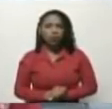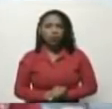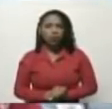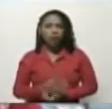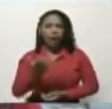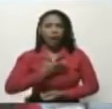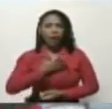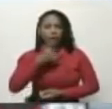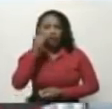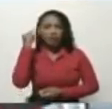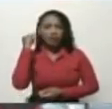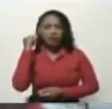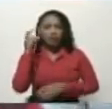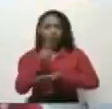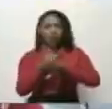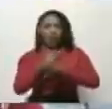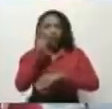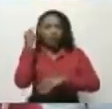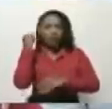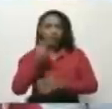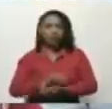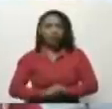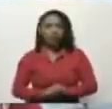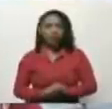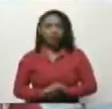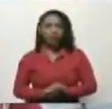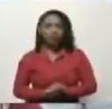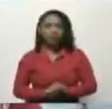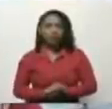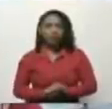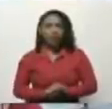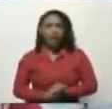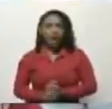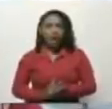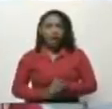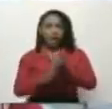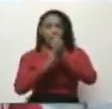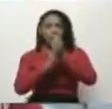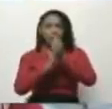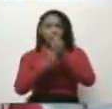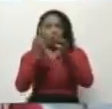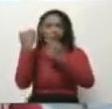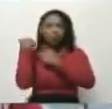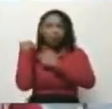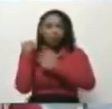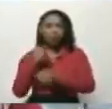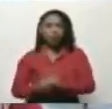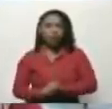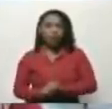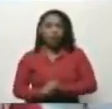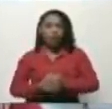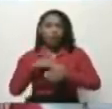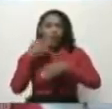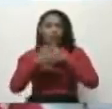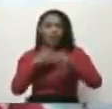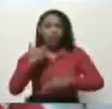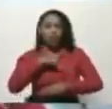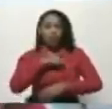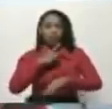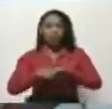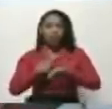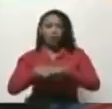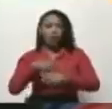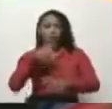alcaldes, alcaldesas, gobernadoras, gobernadores, delegadas y delegados, que dedicamos parte de nuestro tiempo al